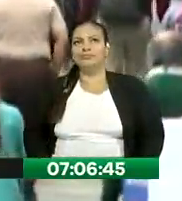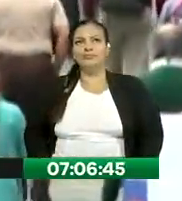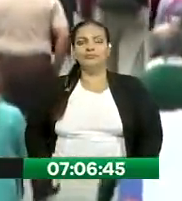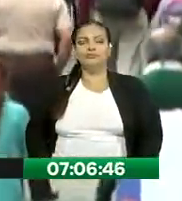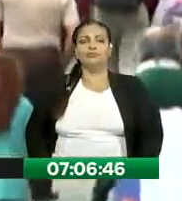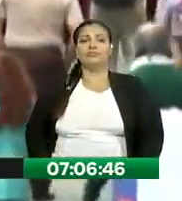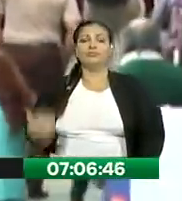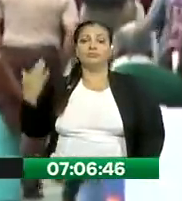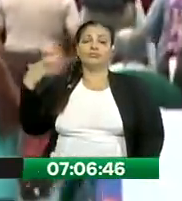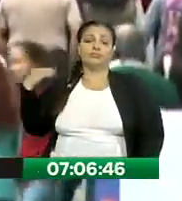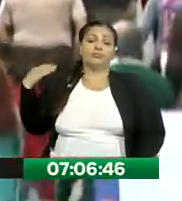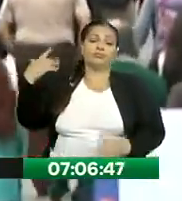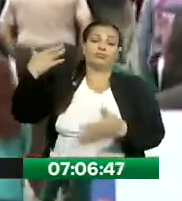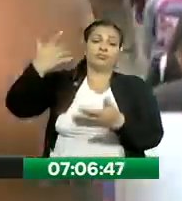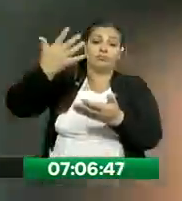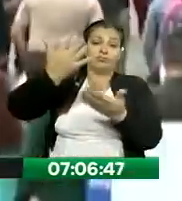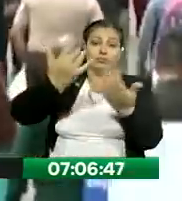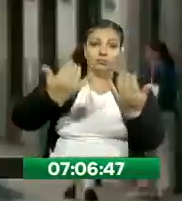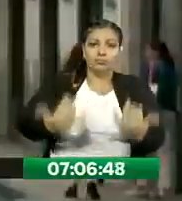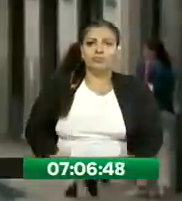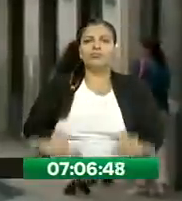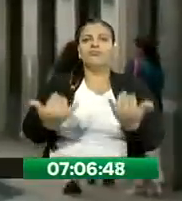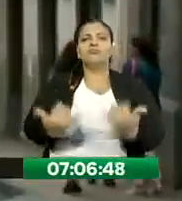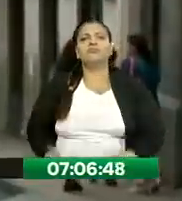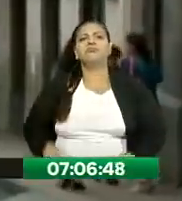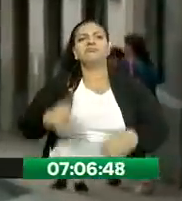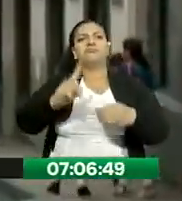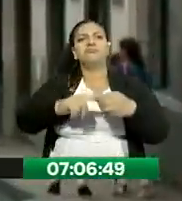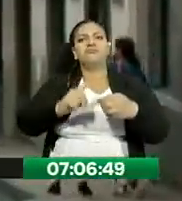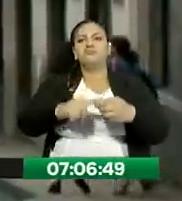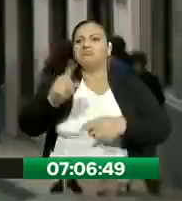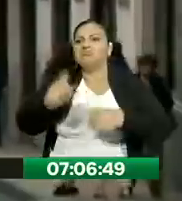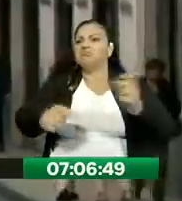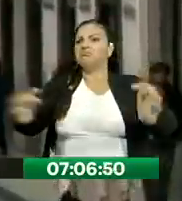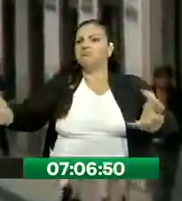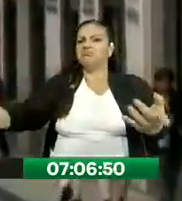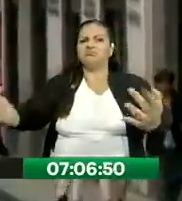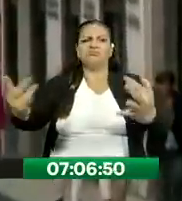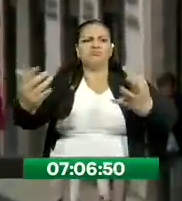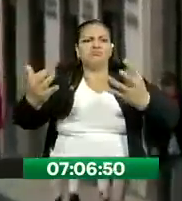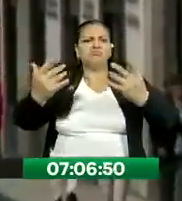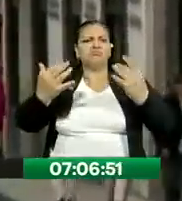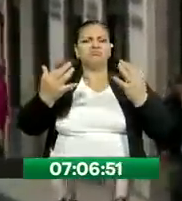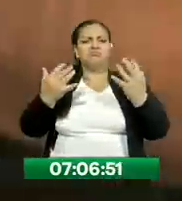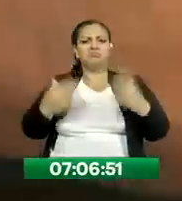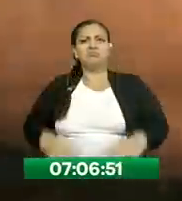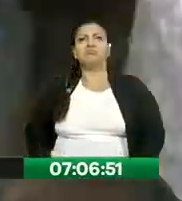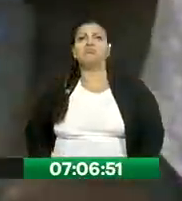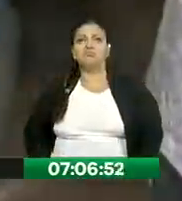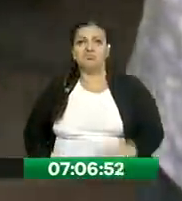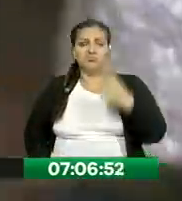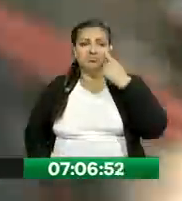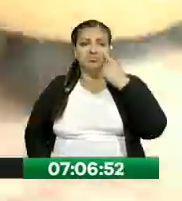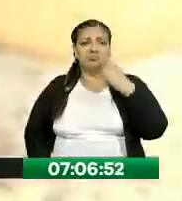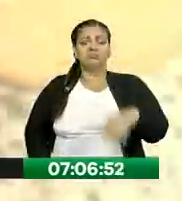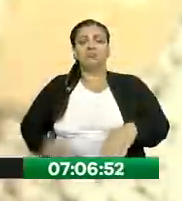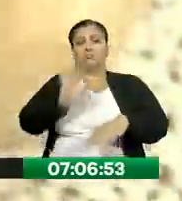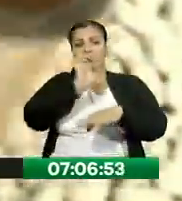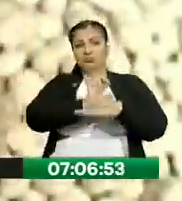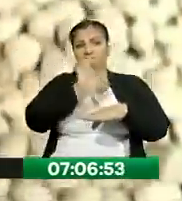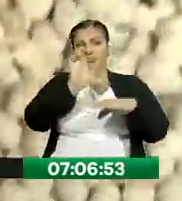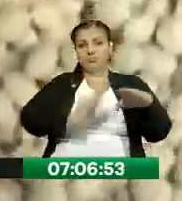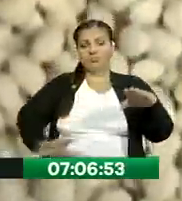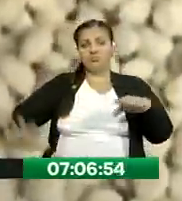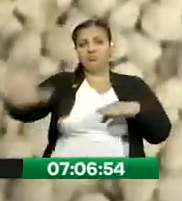años Quito, al ser el centro político del país, atrajo a los ciudadanos de todas las provincias, quienes dejaron impregnada su herencia